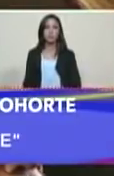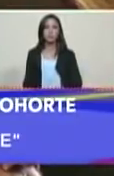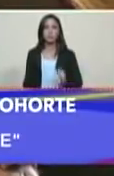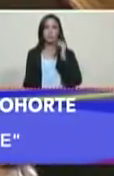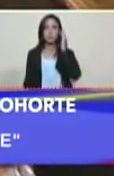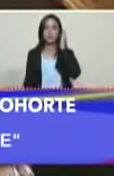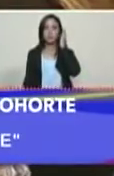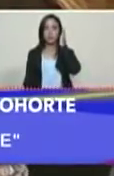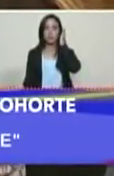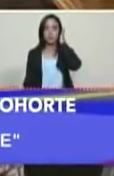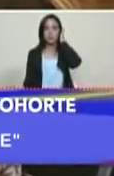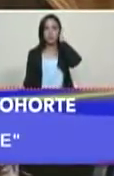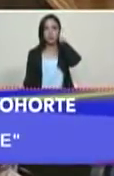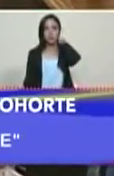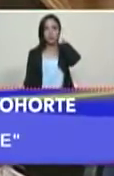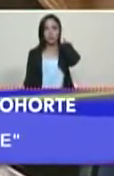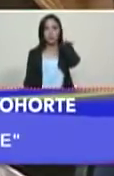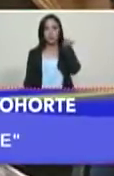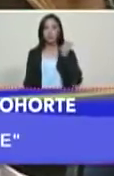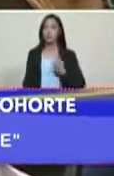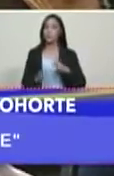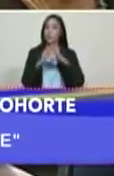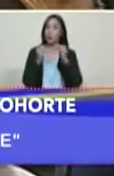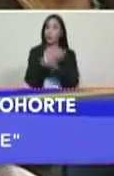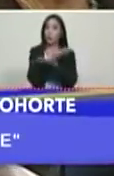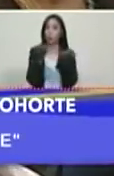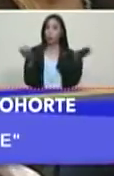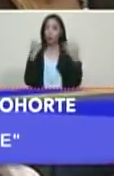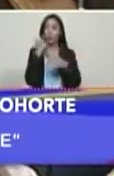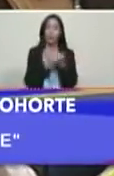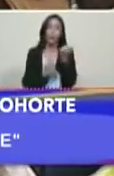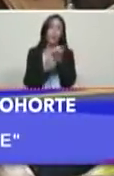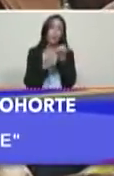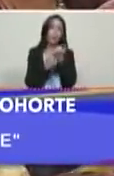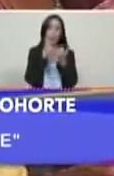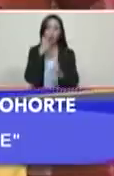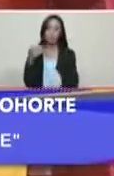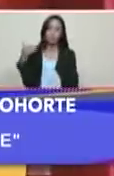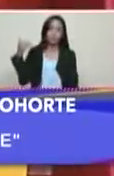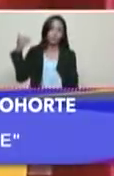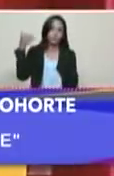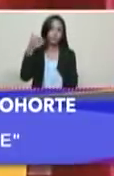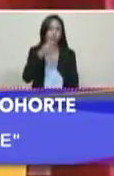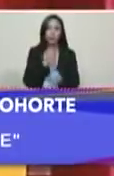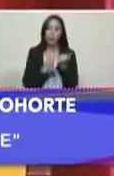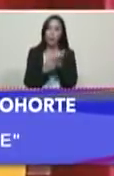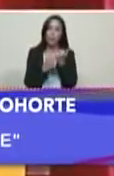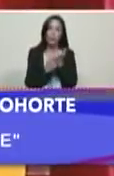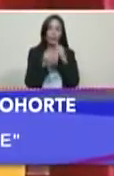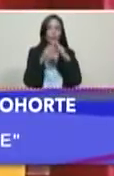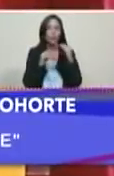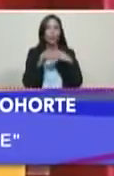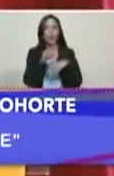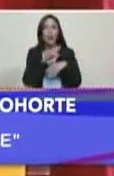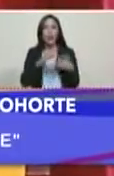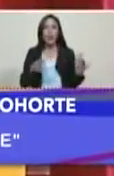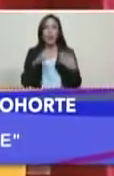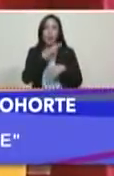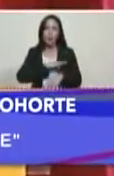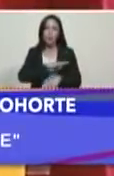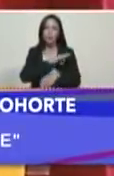Y todo aquel que contribuye y ha contribuido con el proyecto de la micromisión Simón